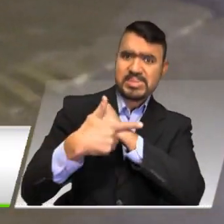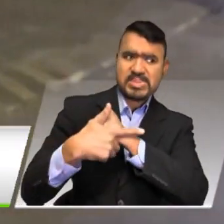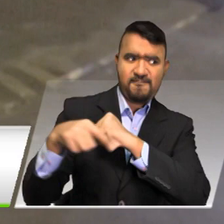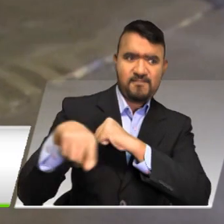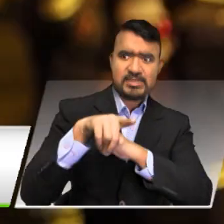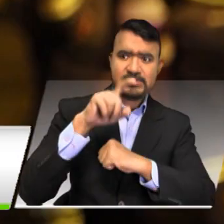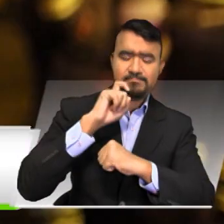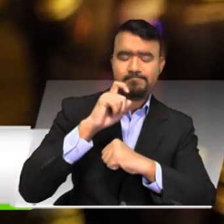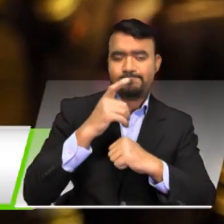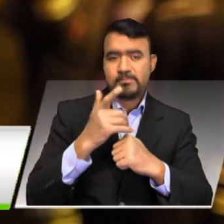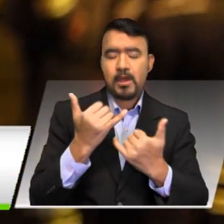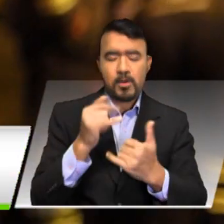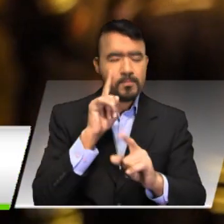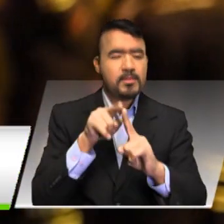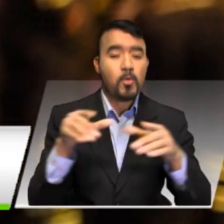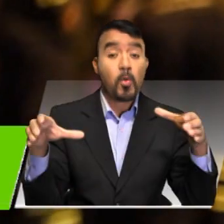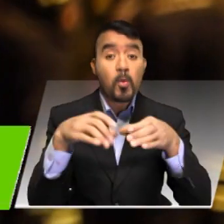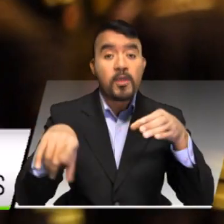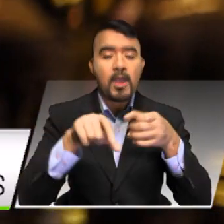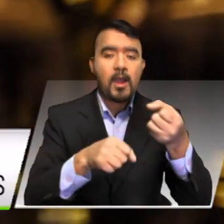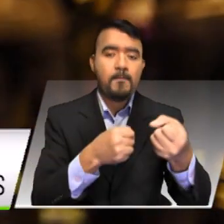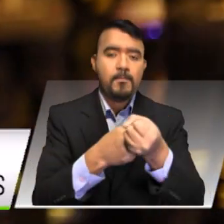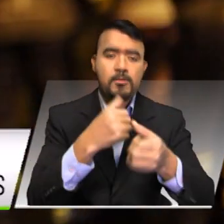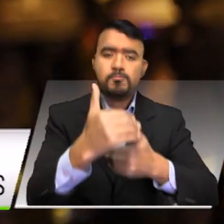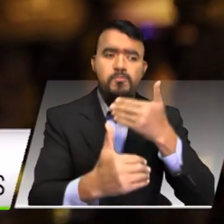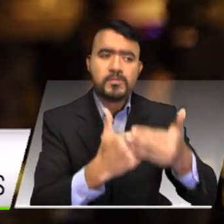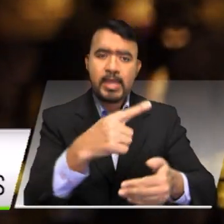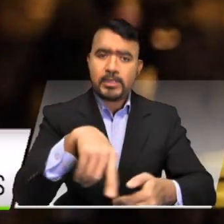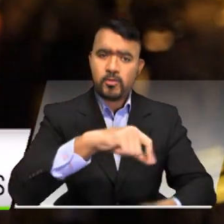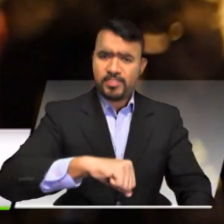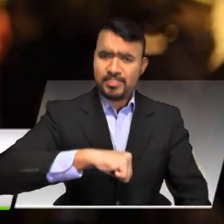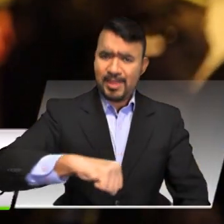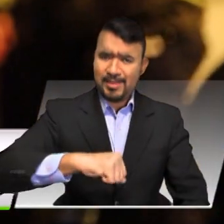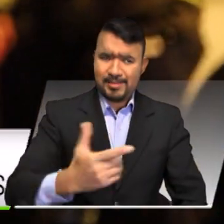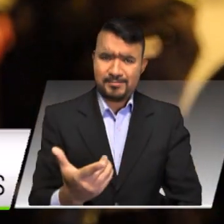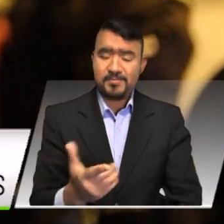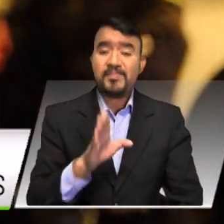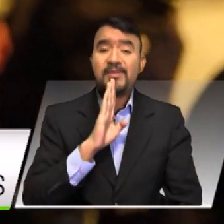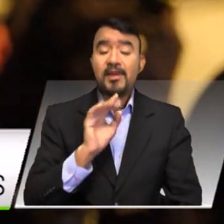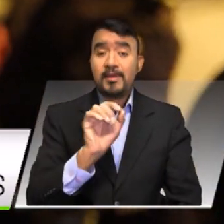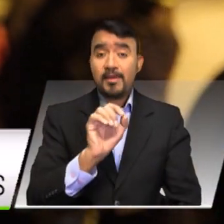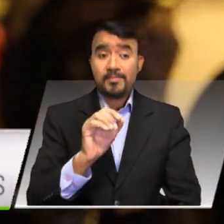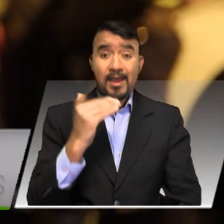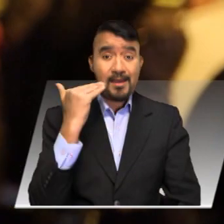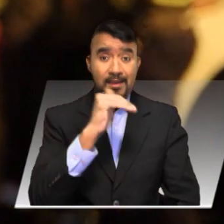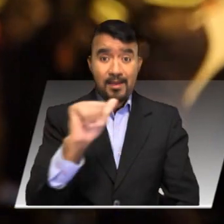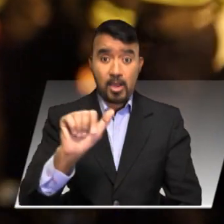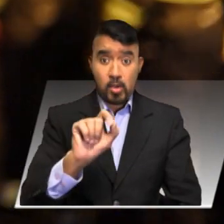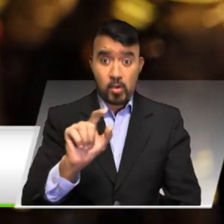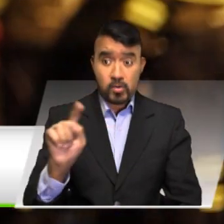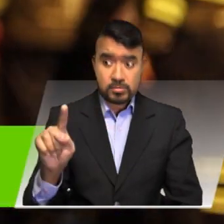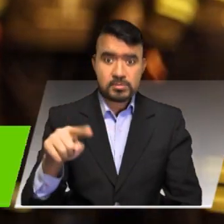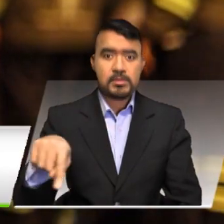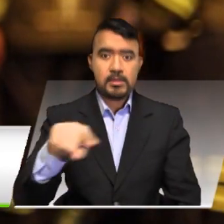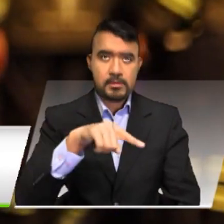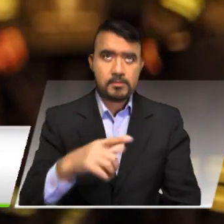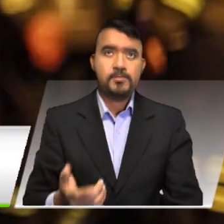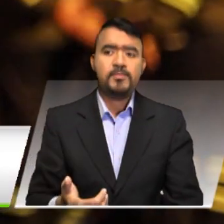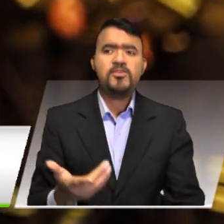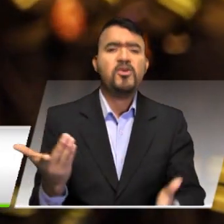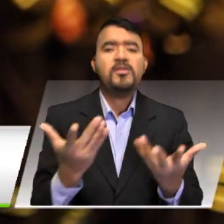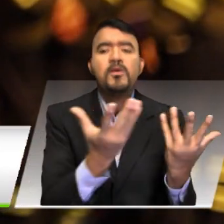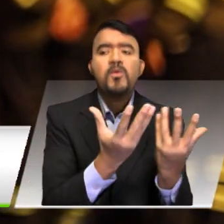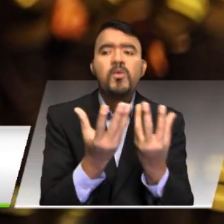los derechos hemos logrado restablecer los derechos de 11 menores de edad que van a hacer alas al